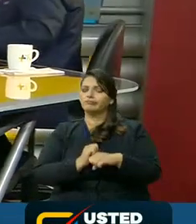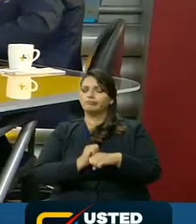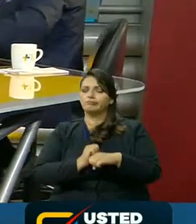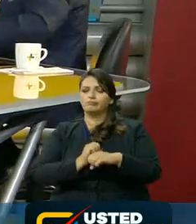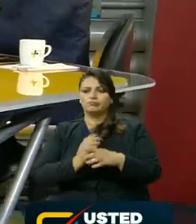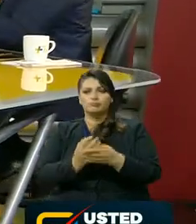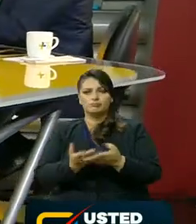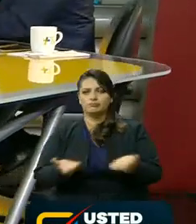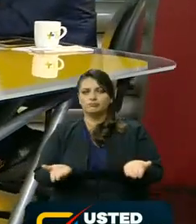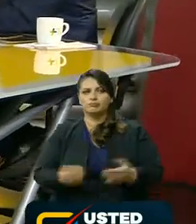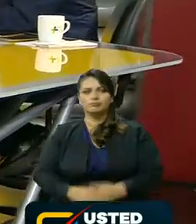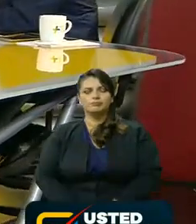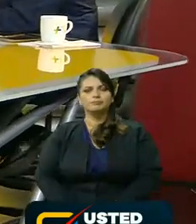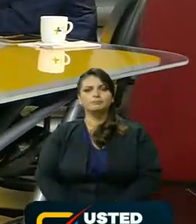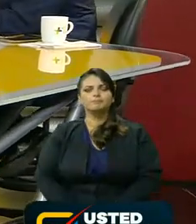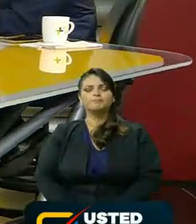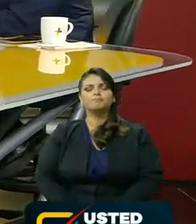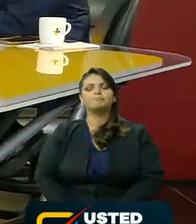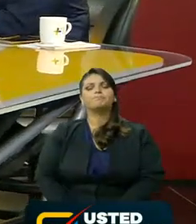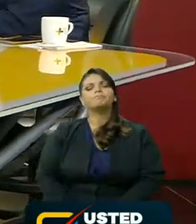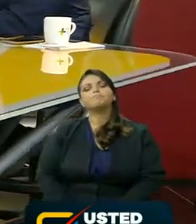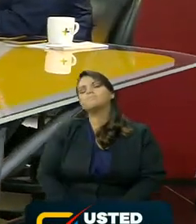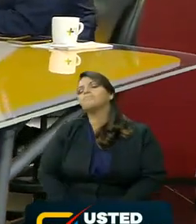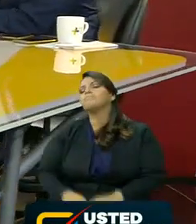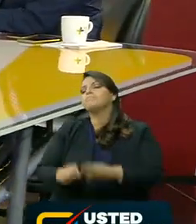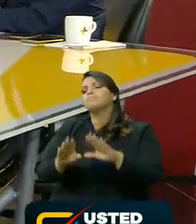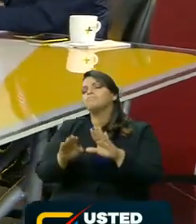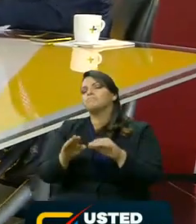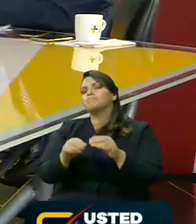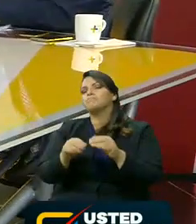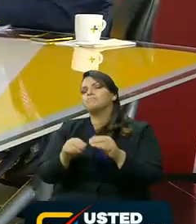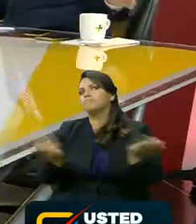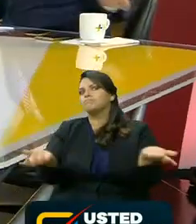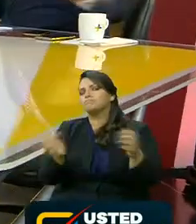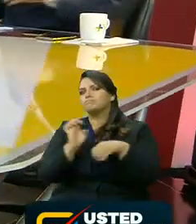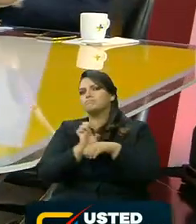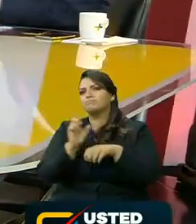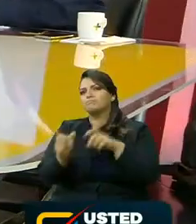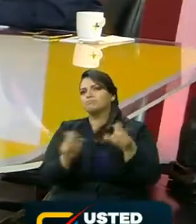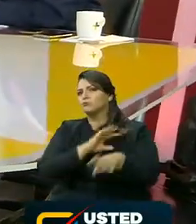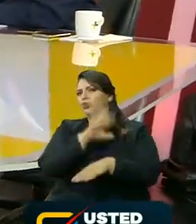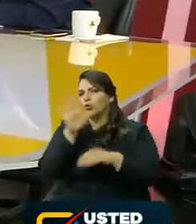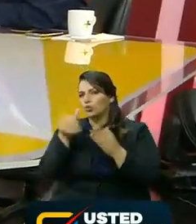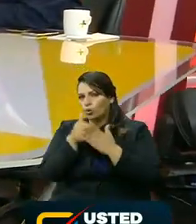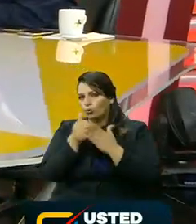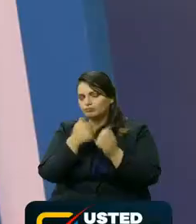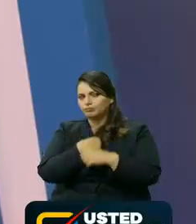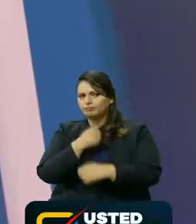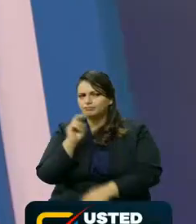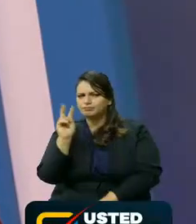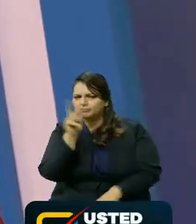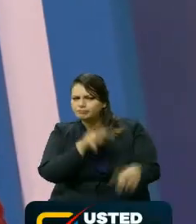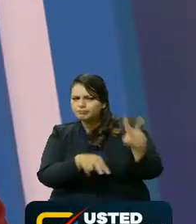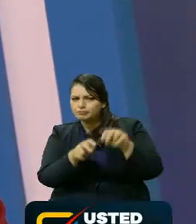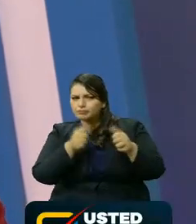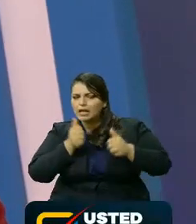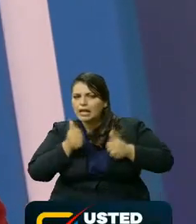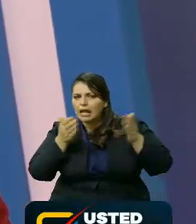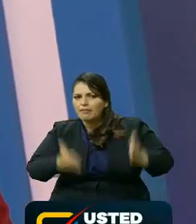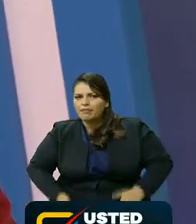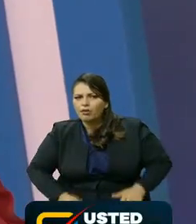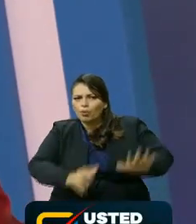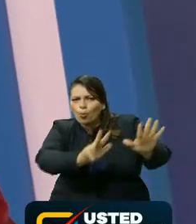creo que para la tranquilidad de los ecuatorianos en general, todos los candidatos, los 8 sin excepción, durante la campaña